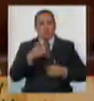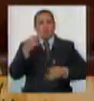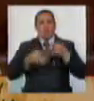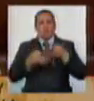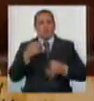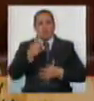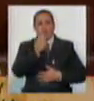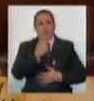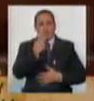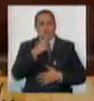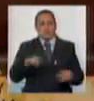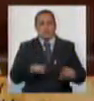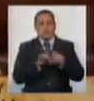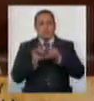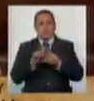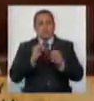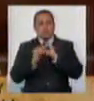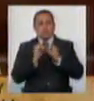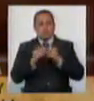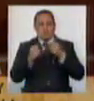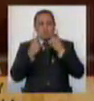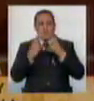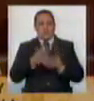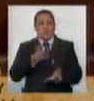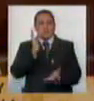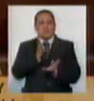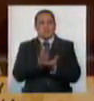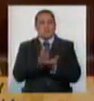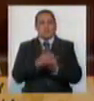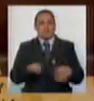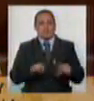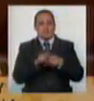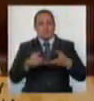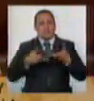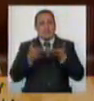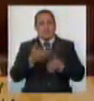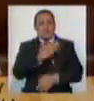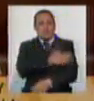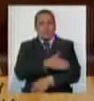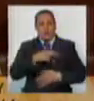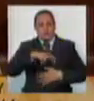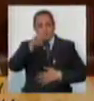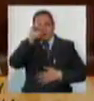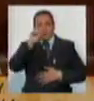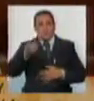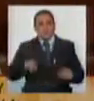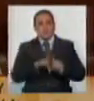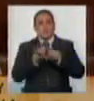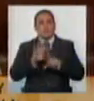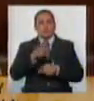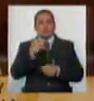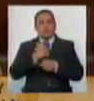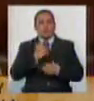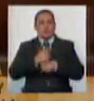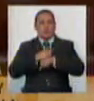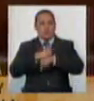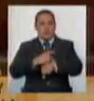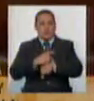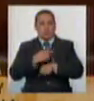orales, la recepción de la sentencia favorable al país y su ejecución